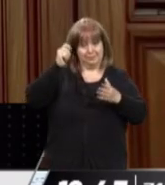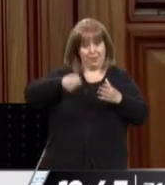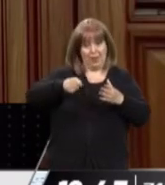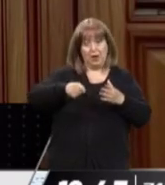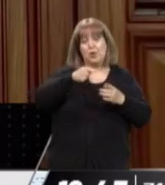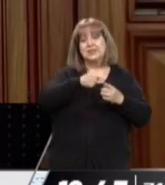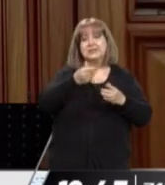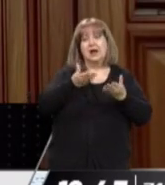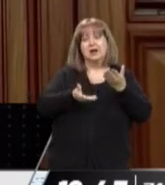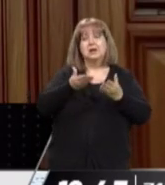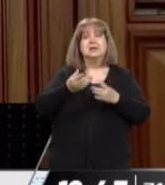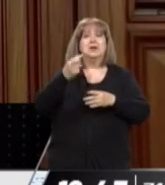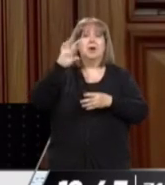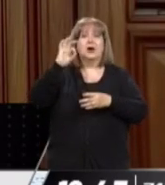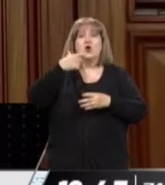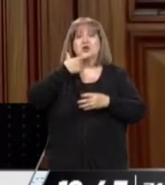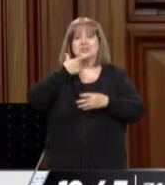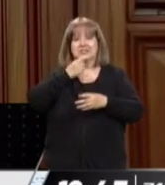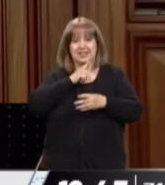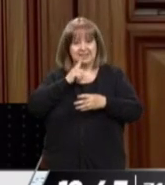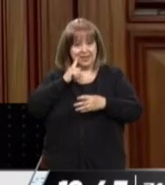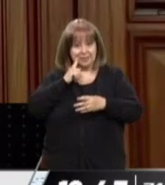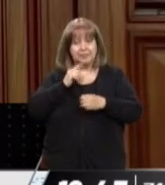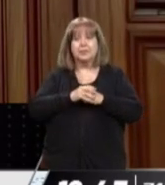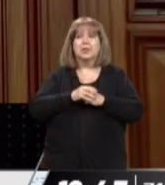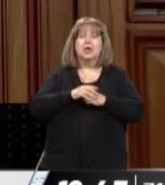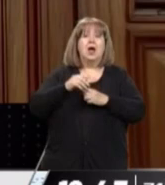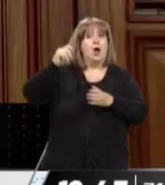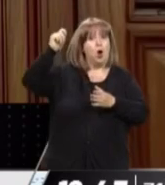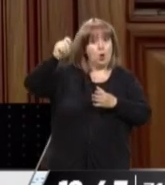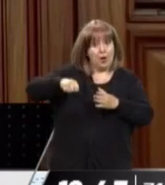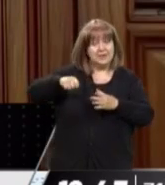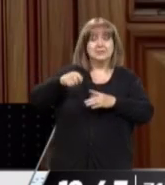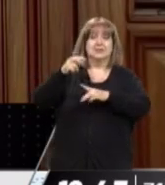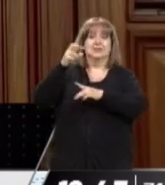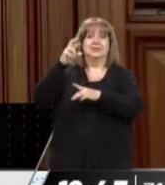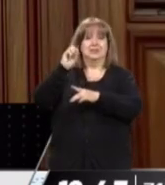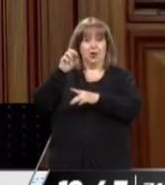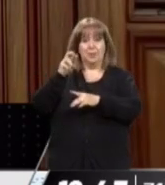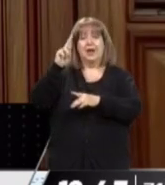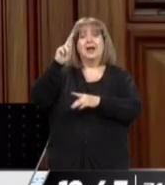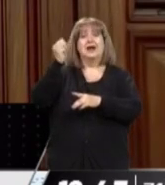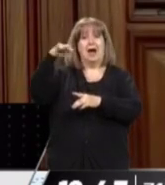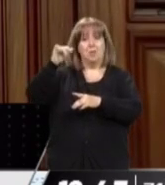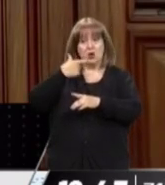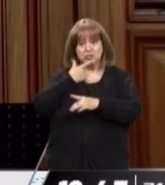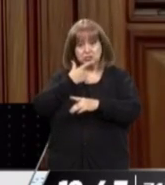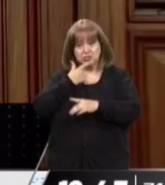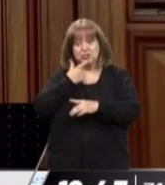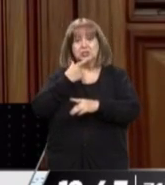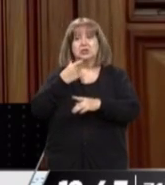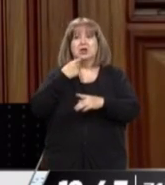Hizo público entonces en redes sociales el rechazo a la decisión del juez Sergio Ramos por la filtración de los supuestos